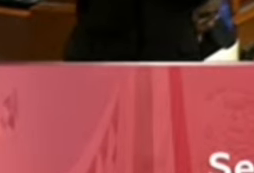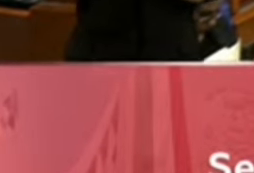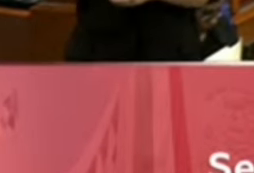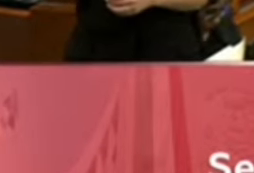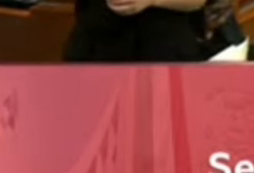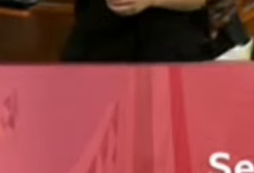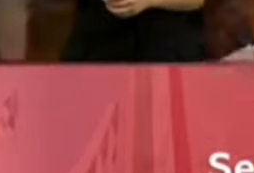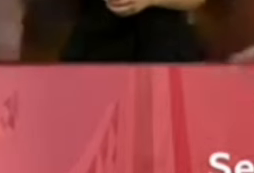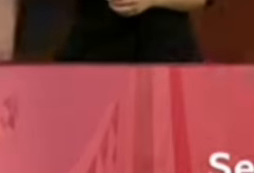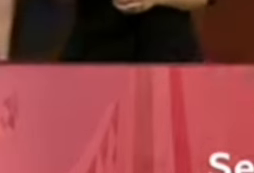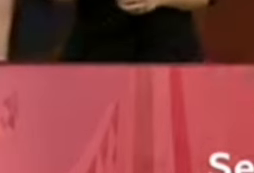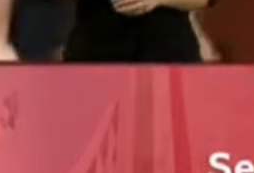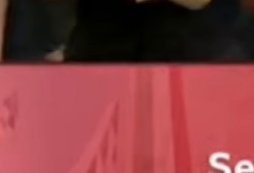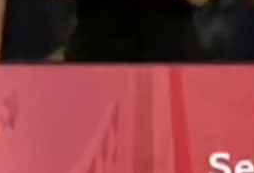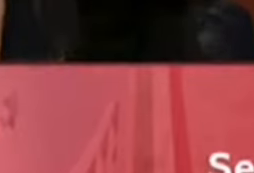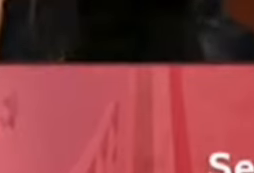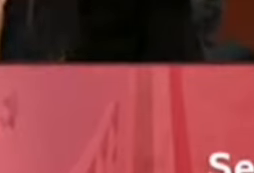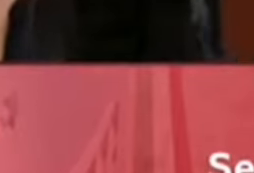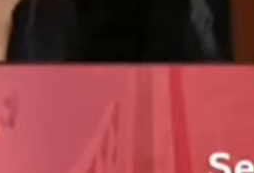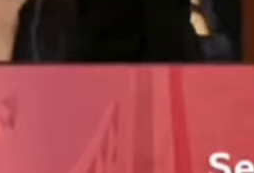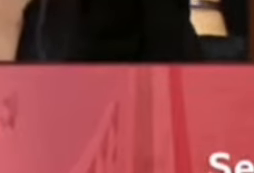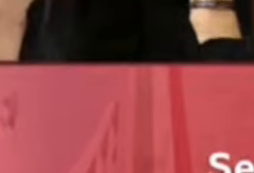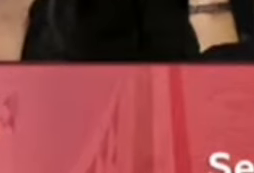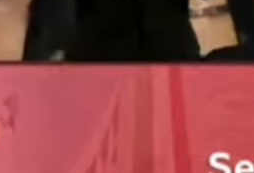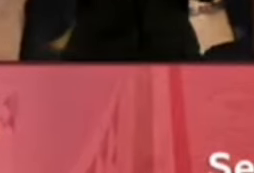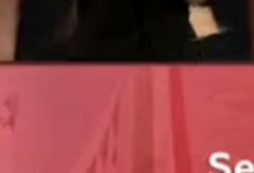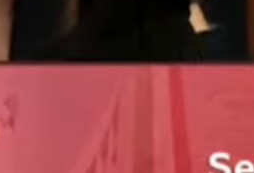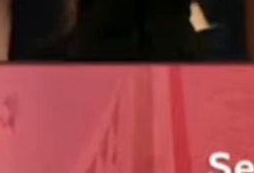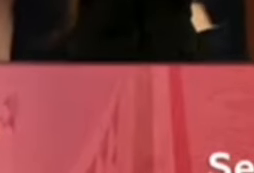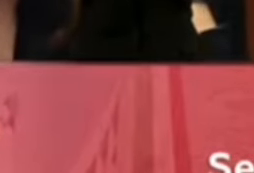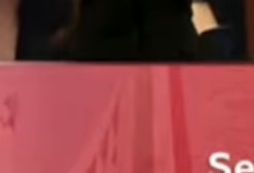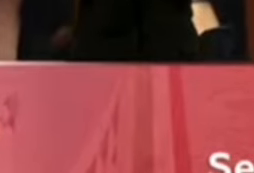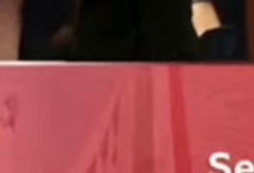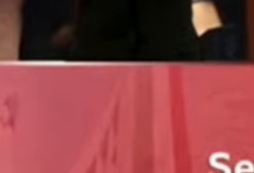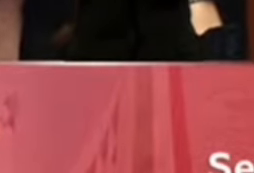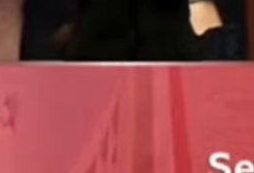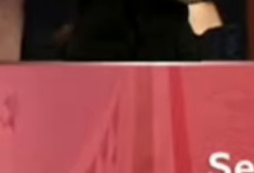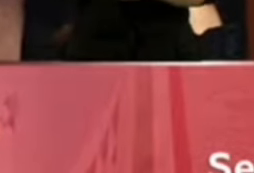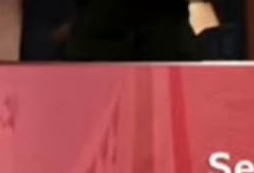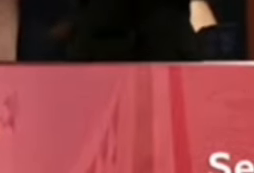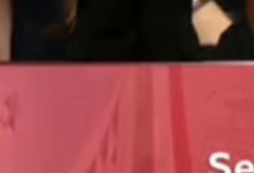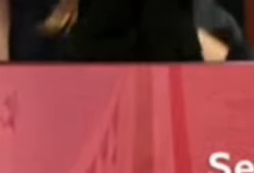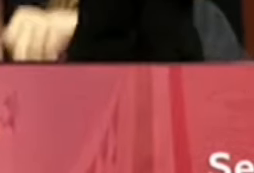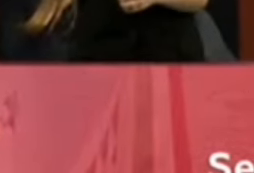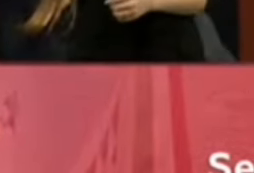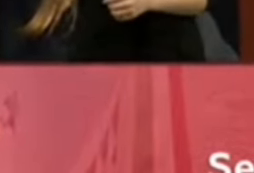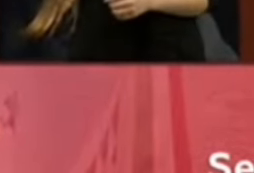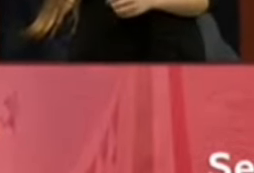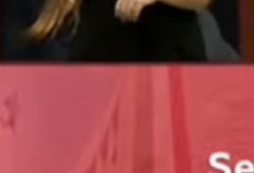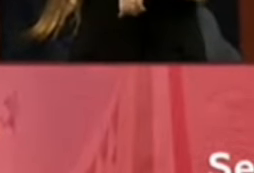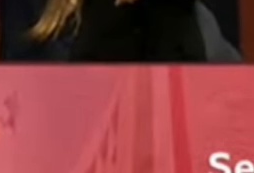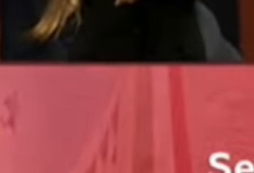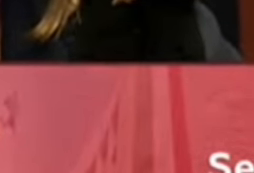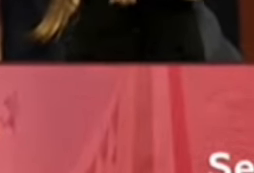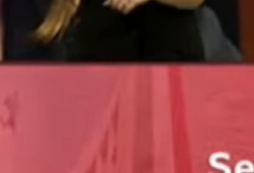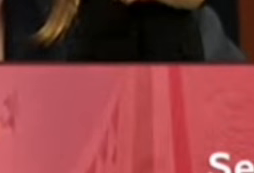Gracias. En una entrevista que le están haciendo a usted en redes sociales, la cual me tomé el tiempo de estarlo